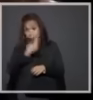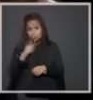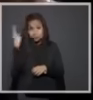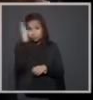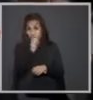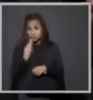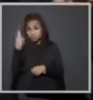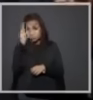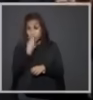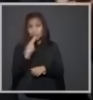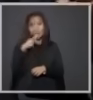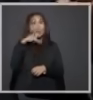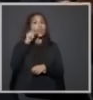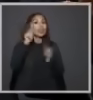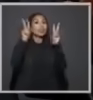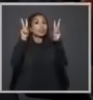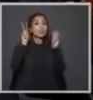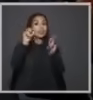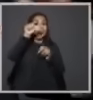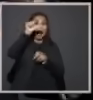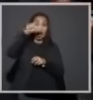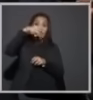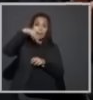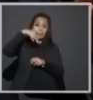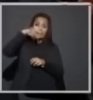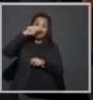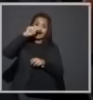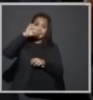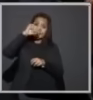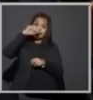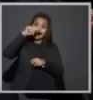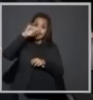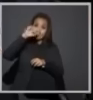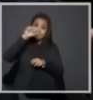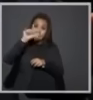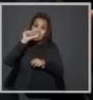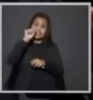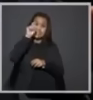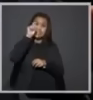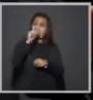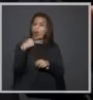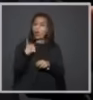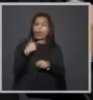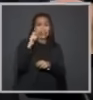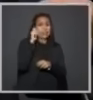de la amnistía, ¿sí?, no significa